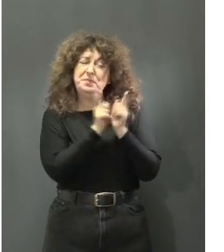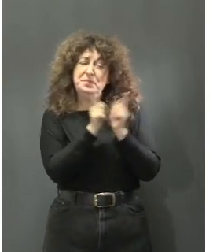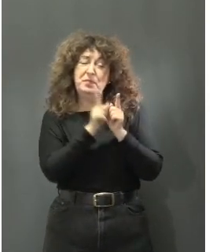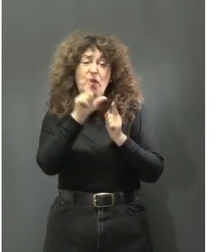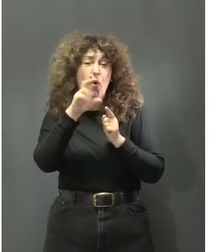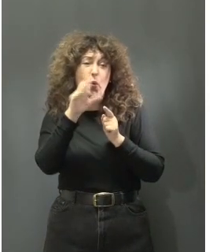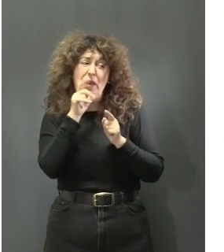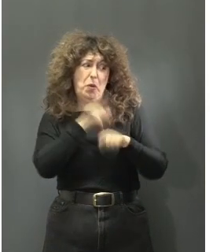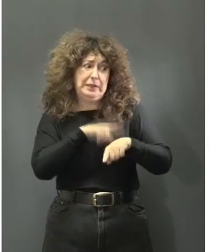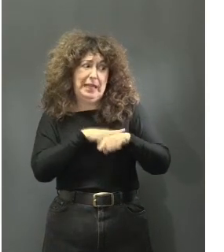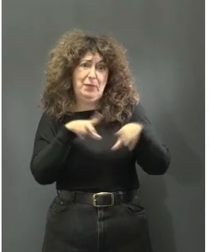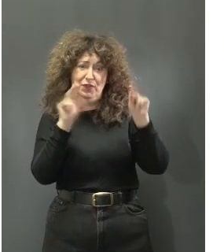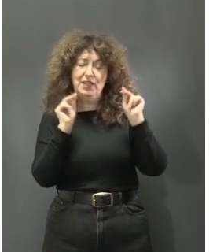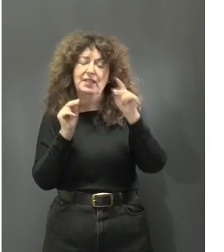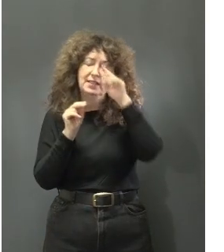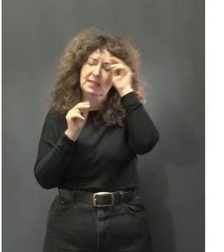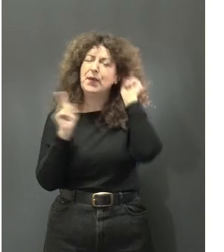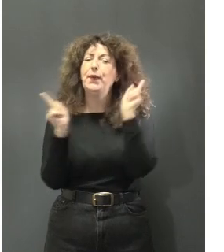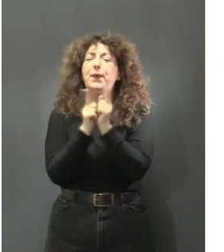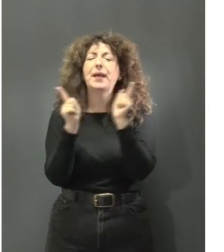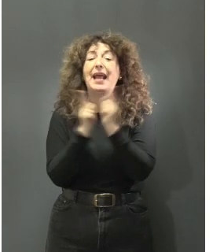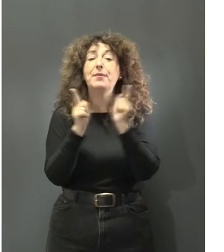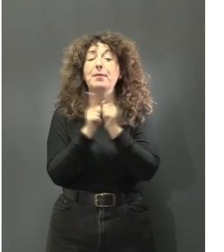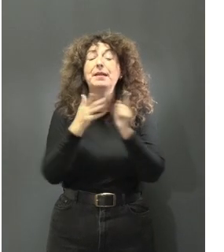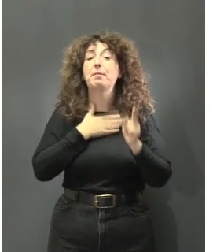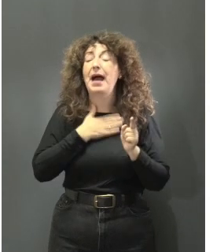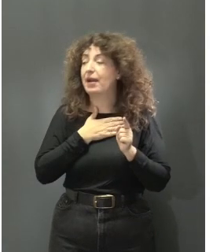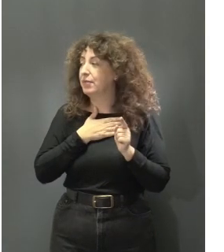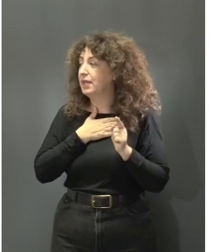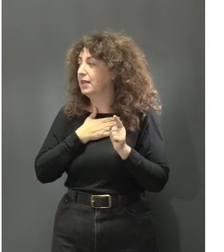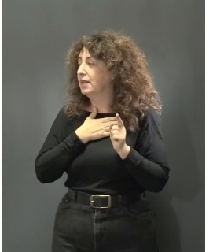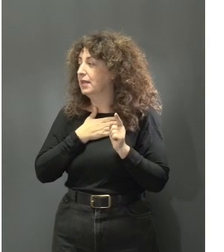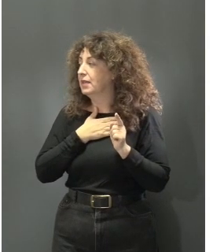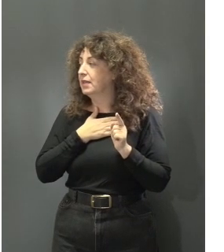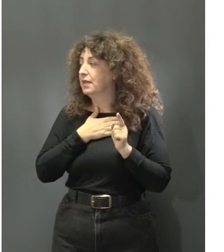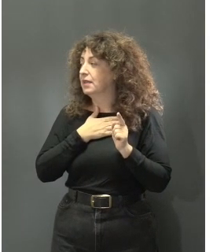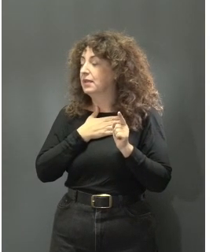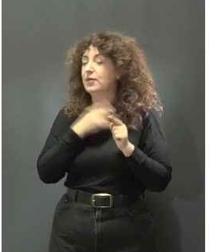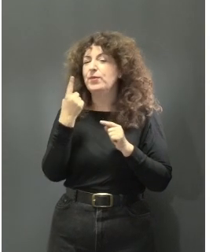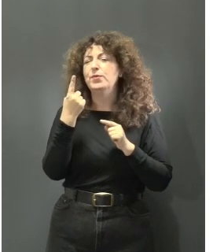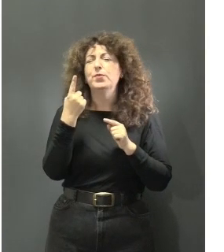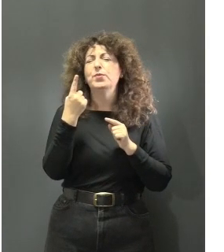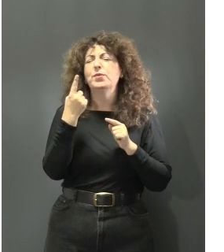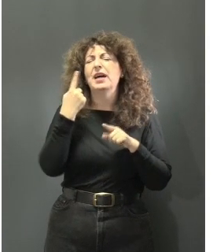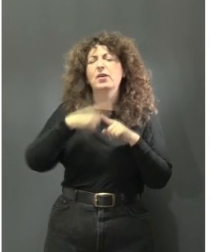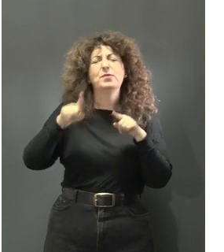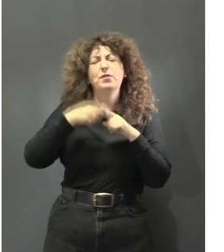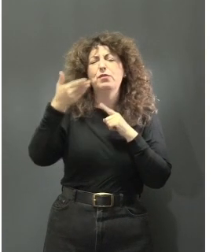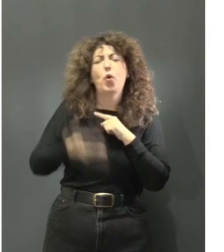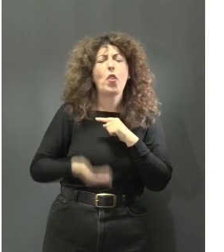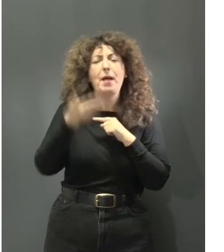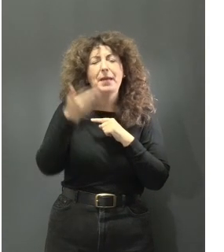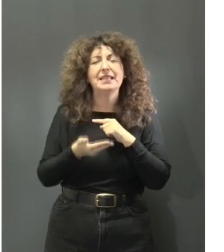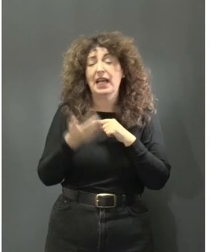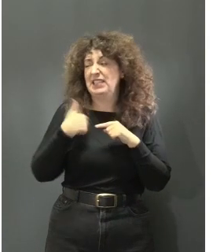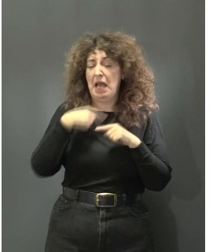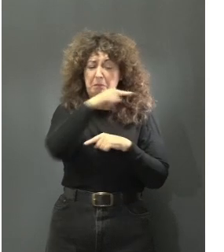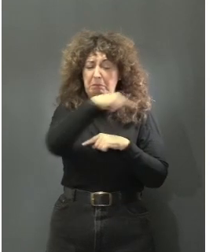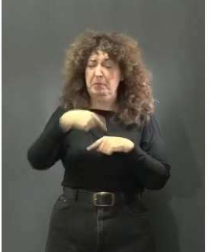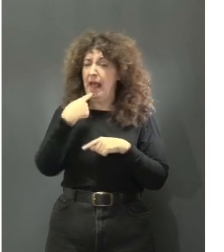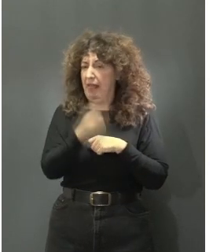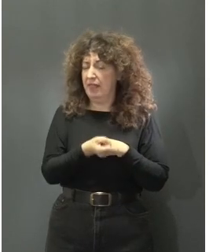tiempo. A ver, pues brevemente, para mí un aspecto fundamental que ya ha